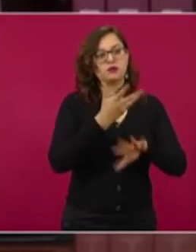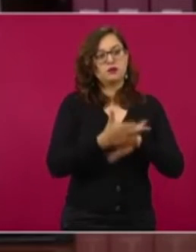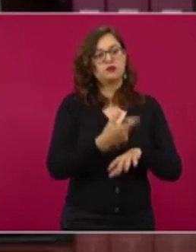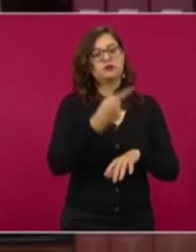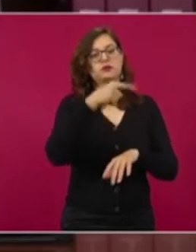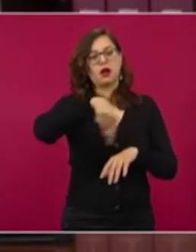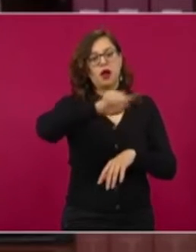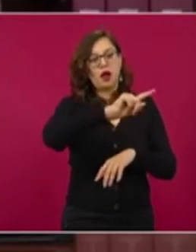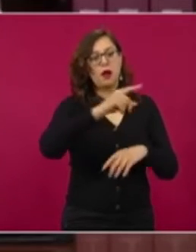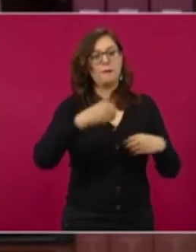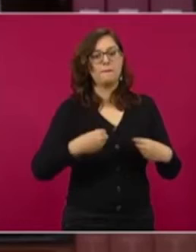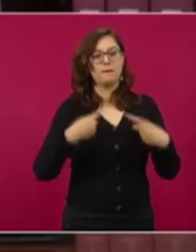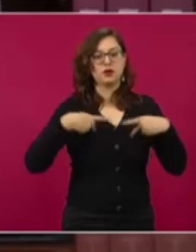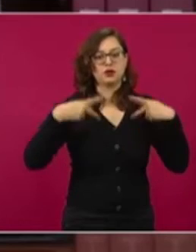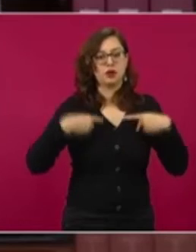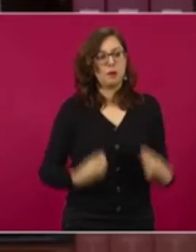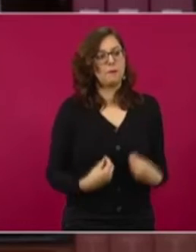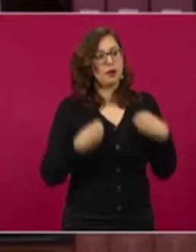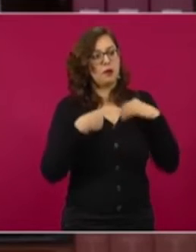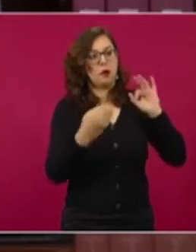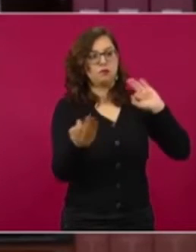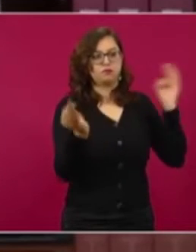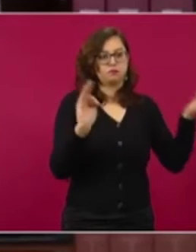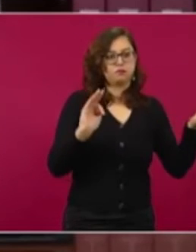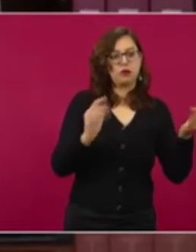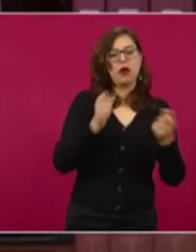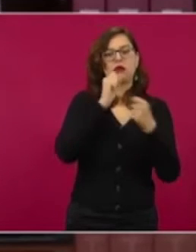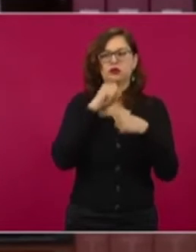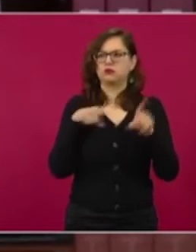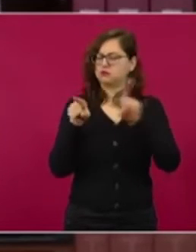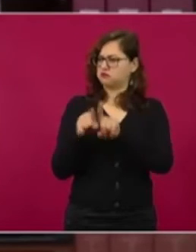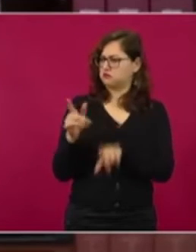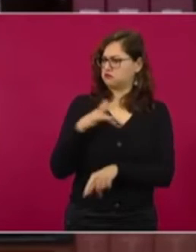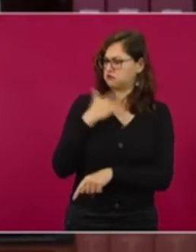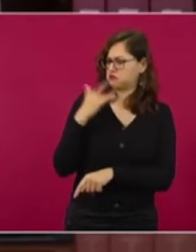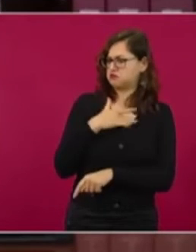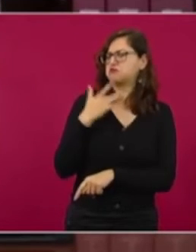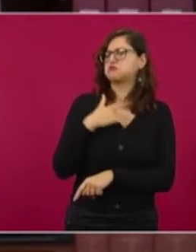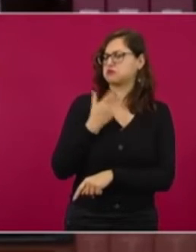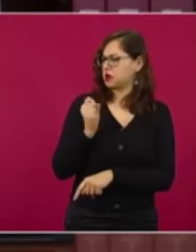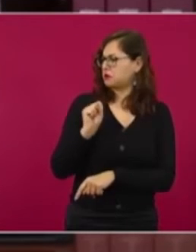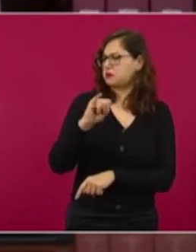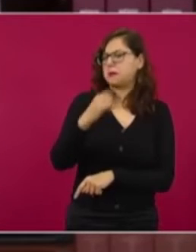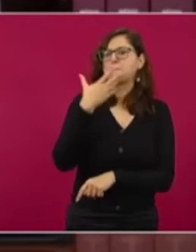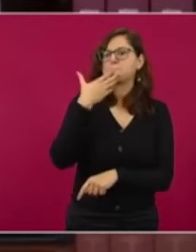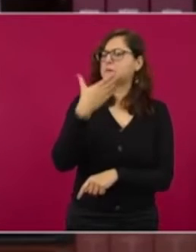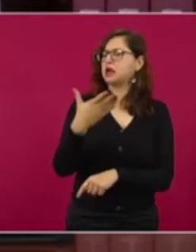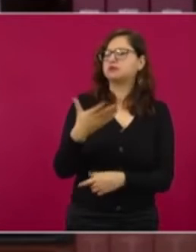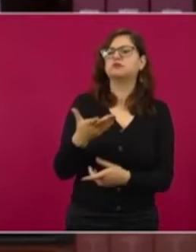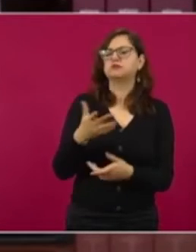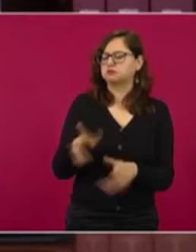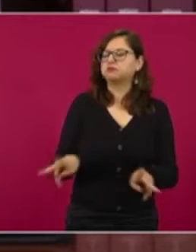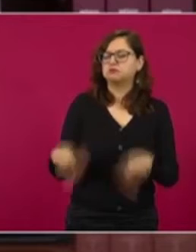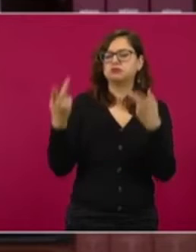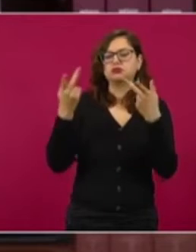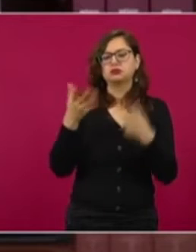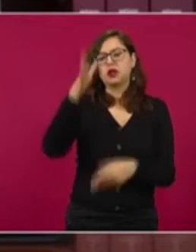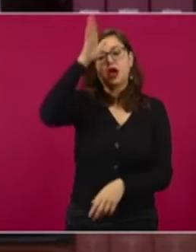que vieron con buenos ojos que se llevara a cabo esta